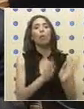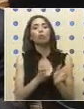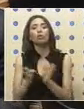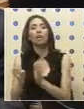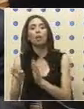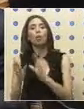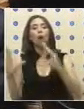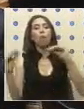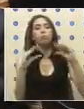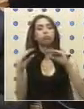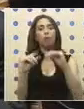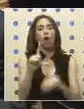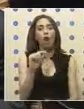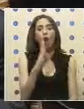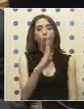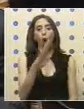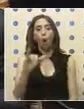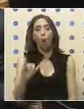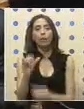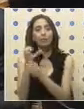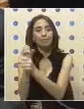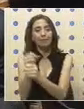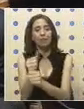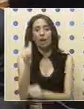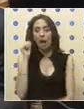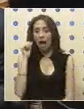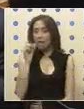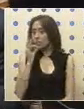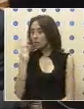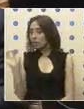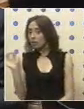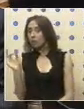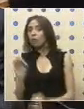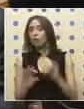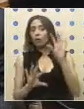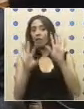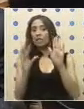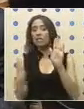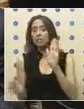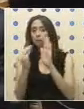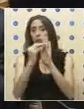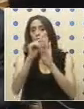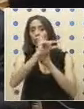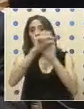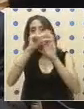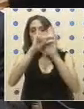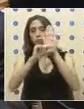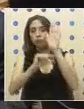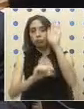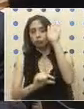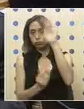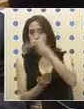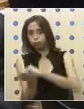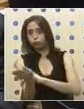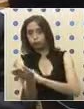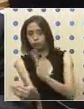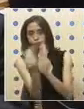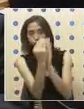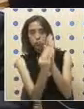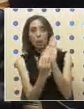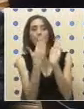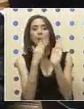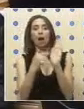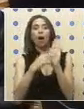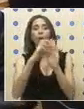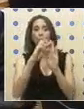con el Ejecutivo. Le anuncio al Ministro por su intermedio que ayer hemos ingresado cerca de 15 indicaciones que van en la perspectiva de mejorar y perfeccionar